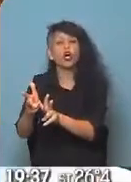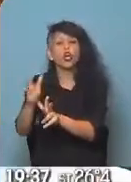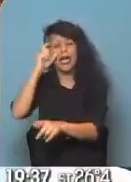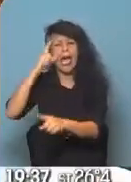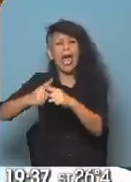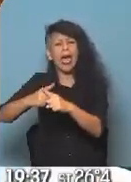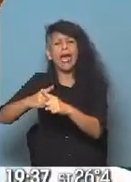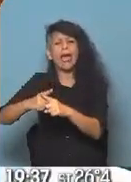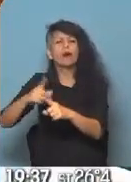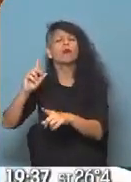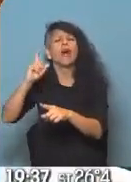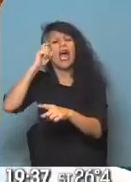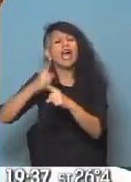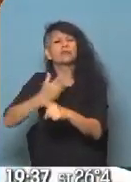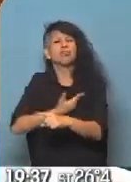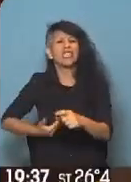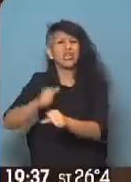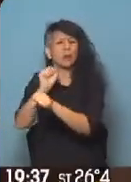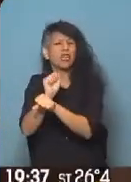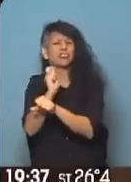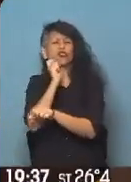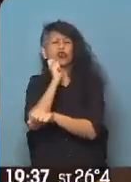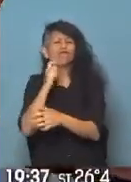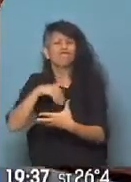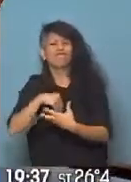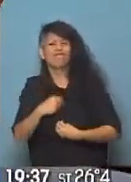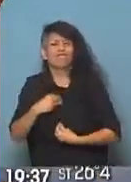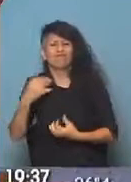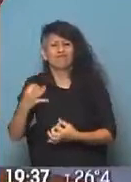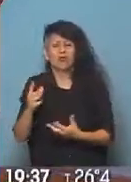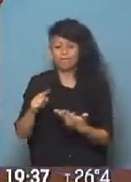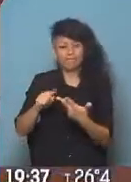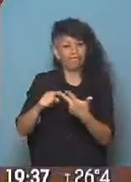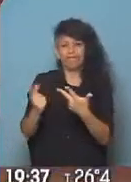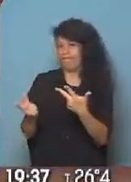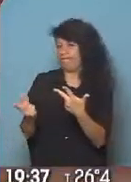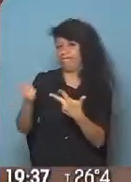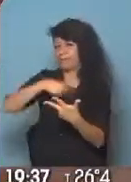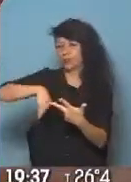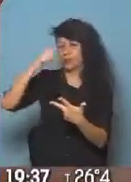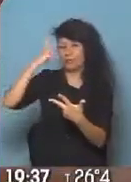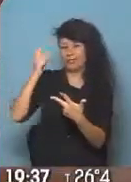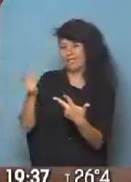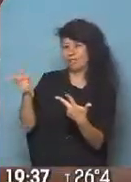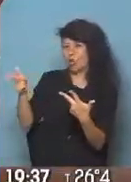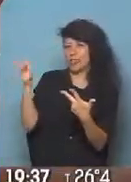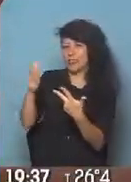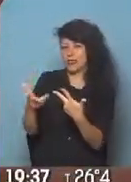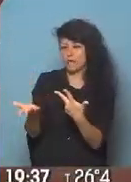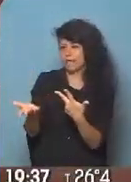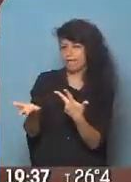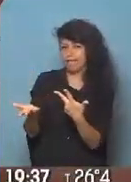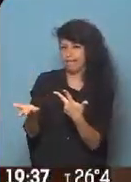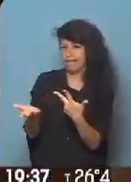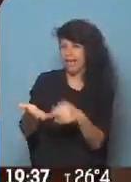causó molestia no es así nosotros creemos que está dando dentro de un contexto político que es lo que dijo el ministro garavano antes del